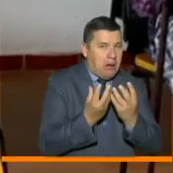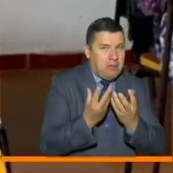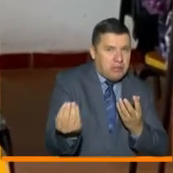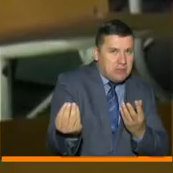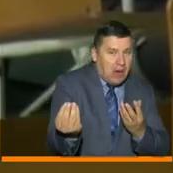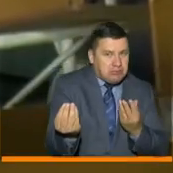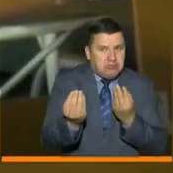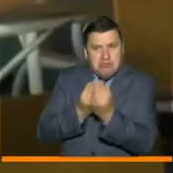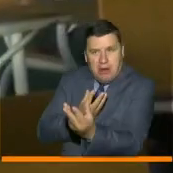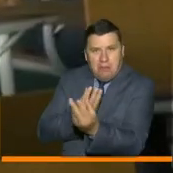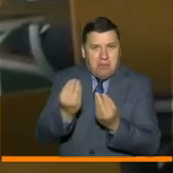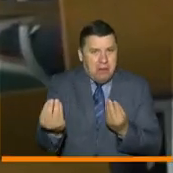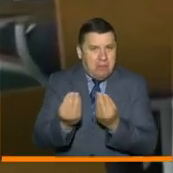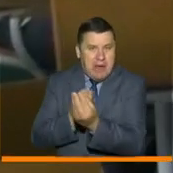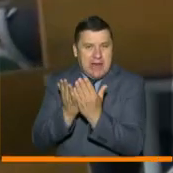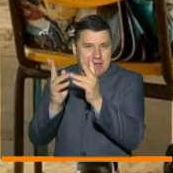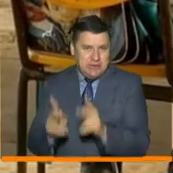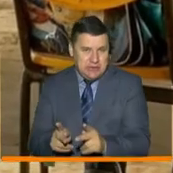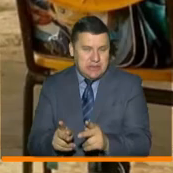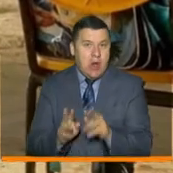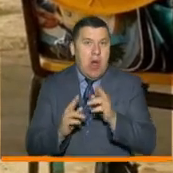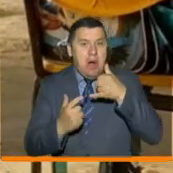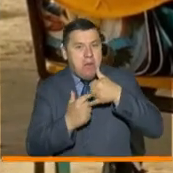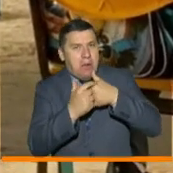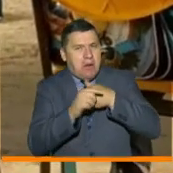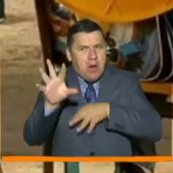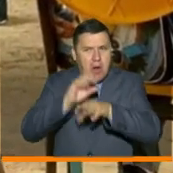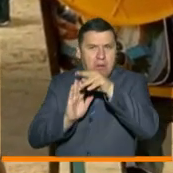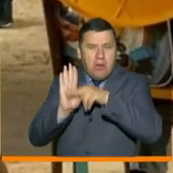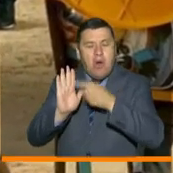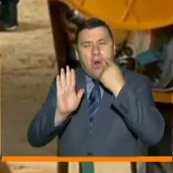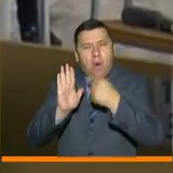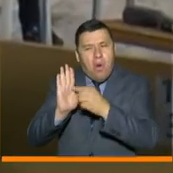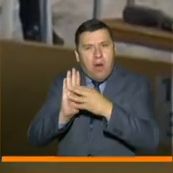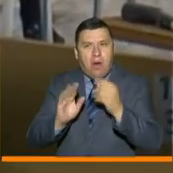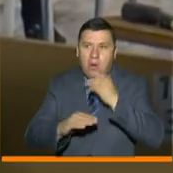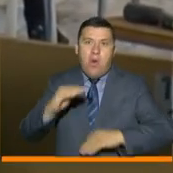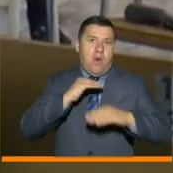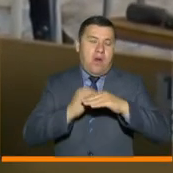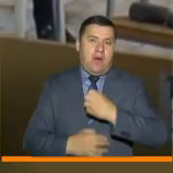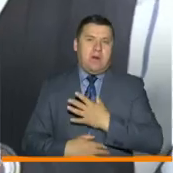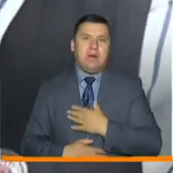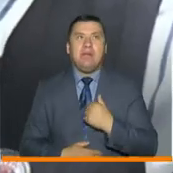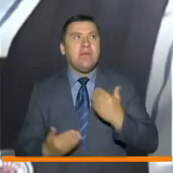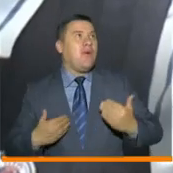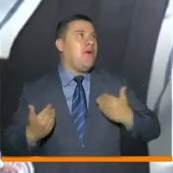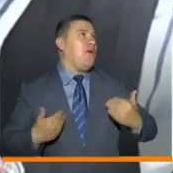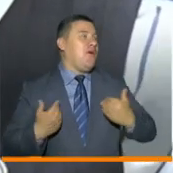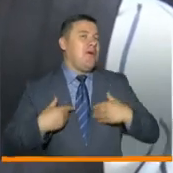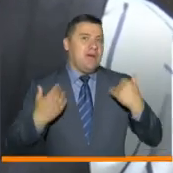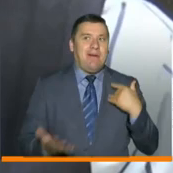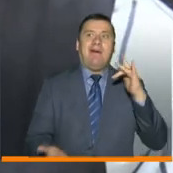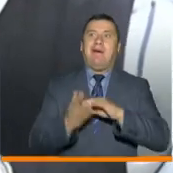que la educación de calidad continúe llegando a todos los rincones del país con equidad y oportunidad. Y estoy muy contenta de que